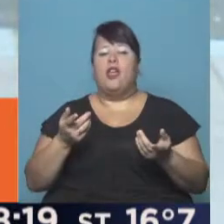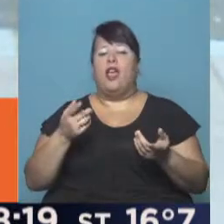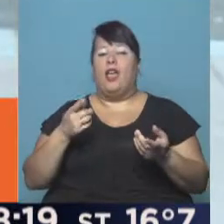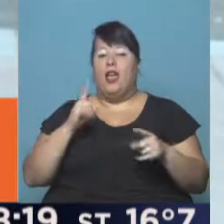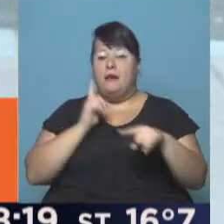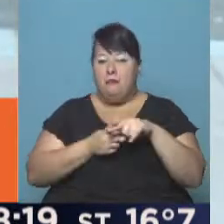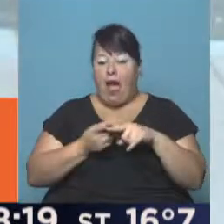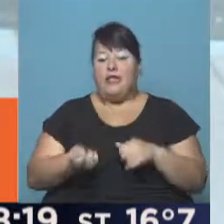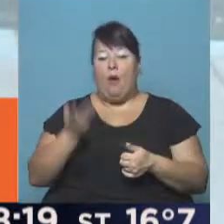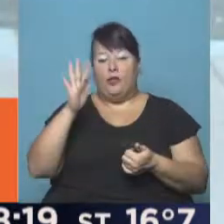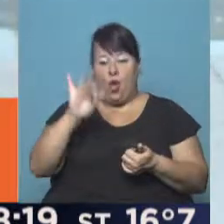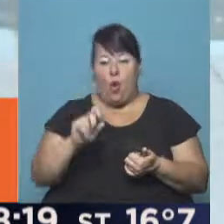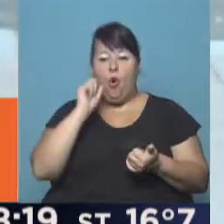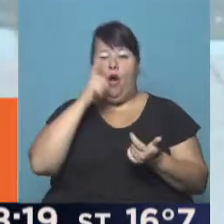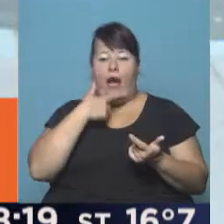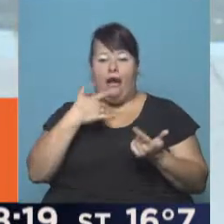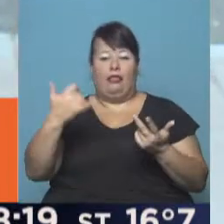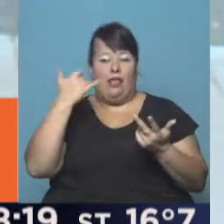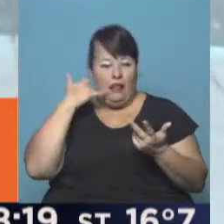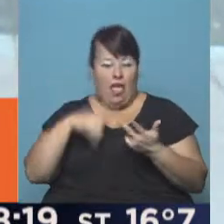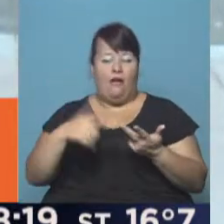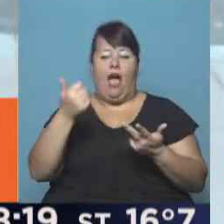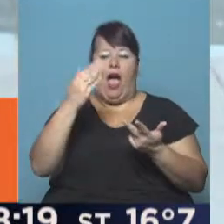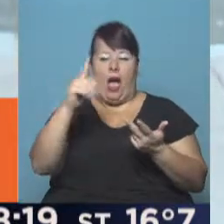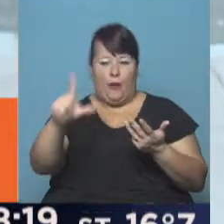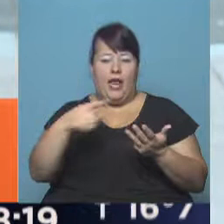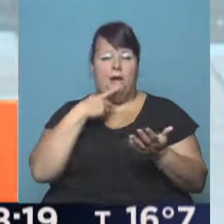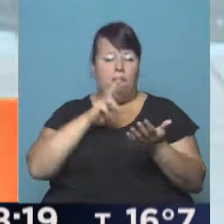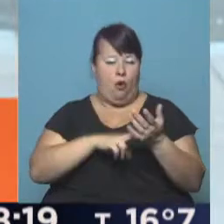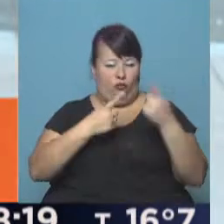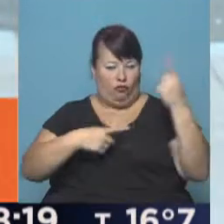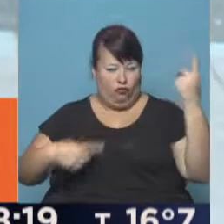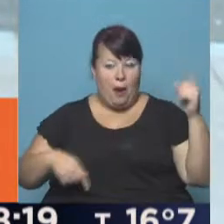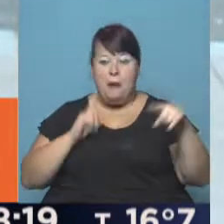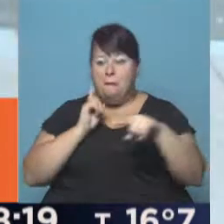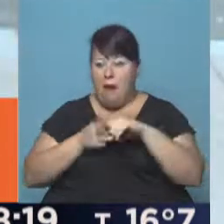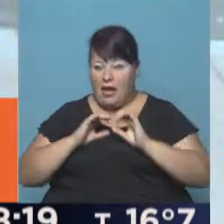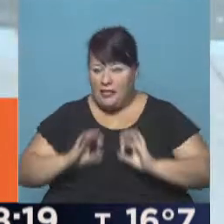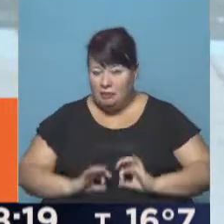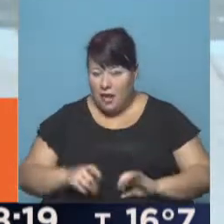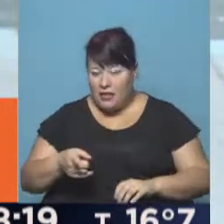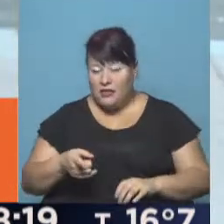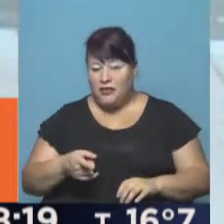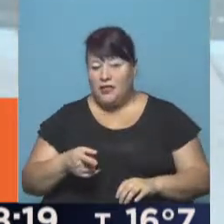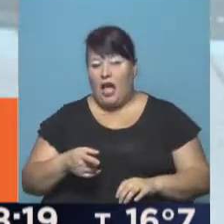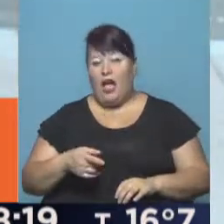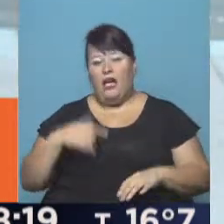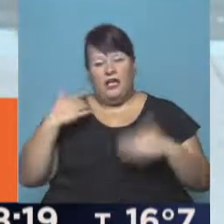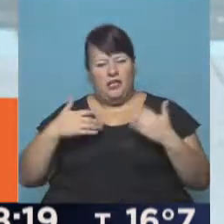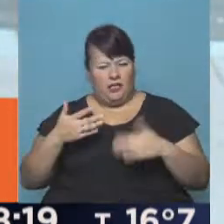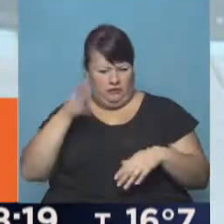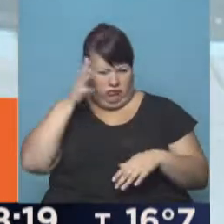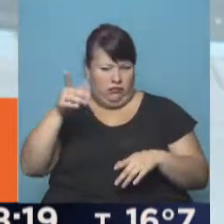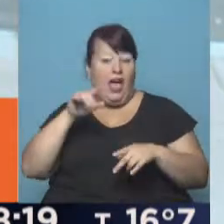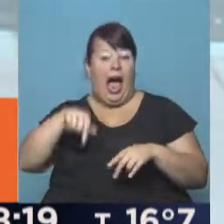suman los momentos de luz de gas de teléfono de abel el impuesto iba a aumentar la alta morosidad